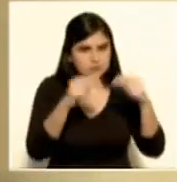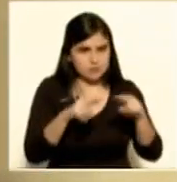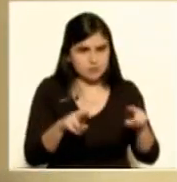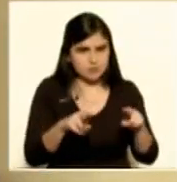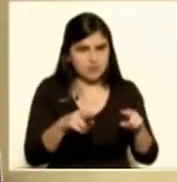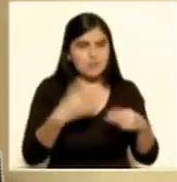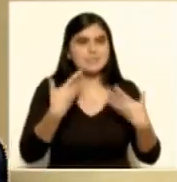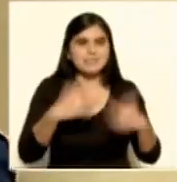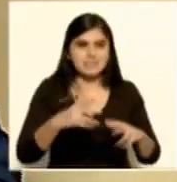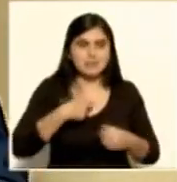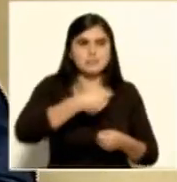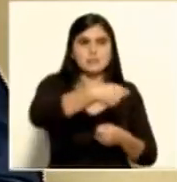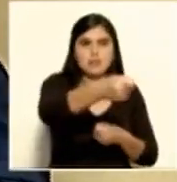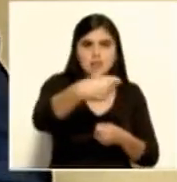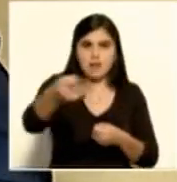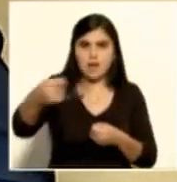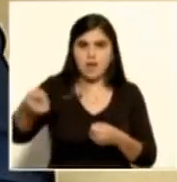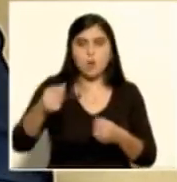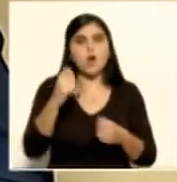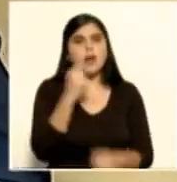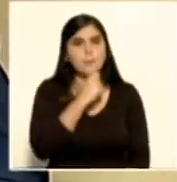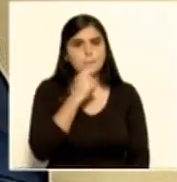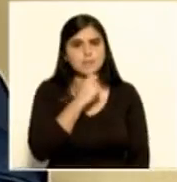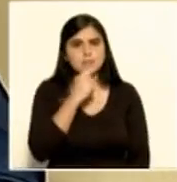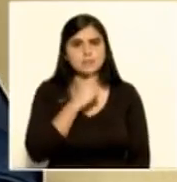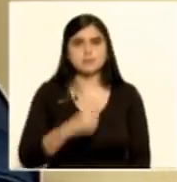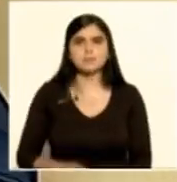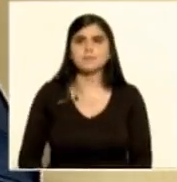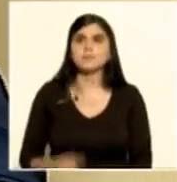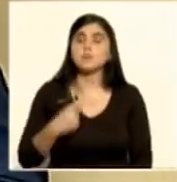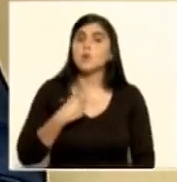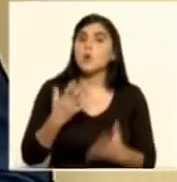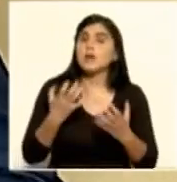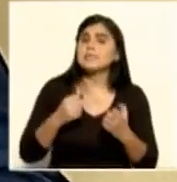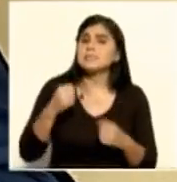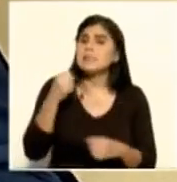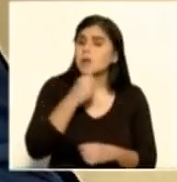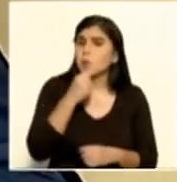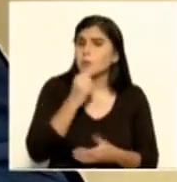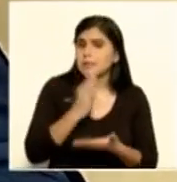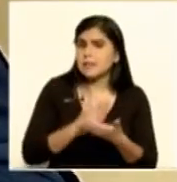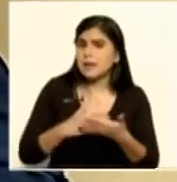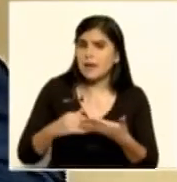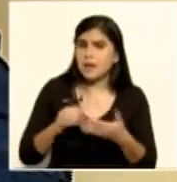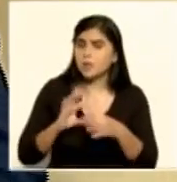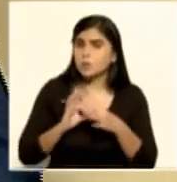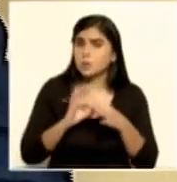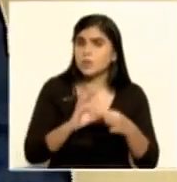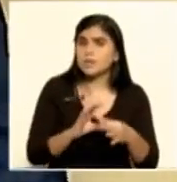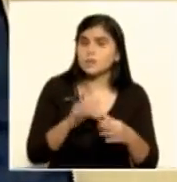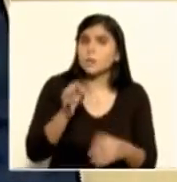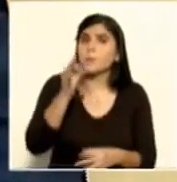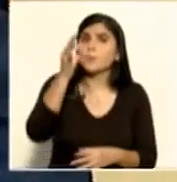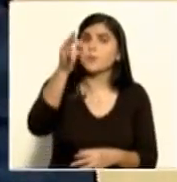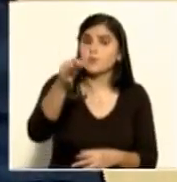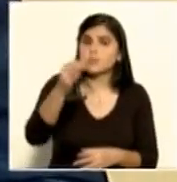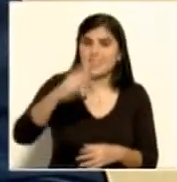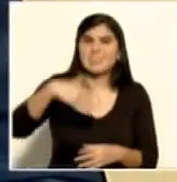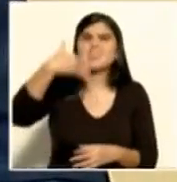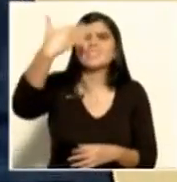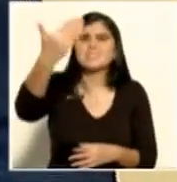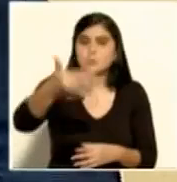los diferentes medios de prensa. Quisiera comentar nada más muy brevemente sobre lo que viene después de